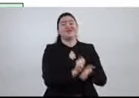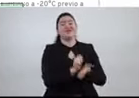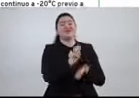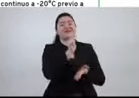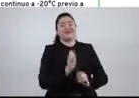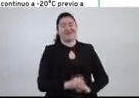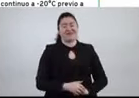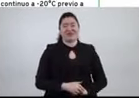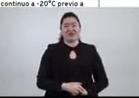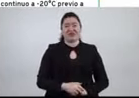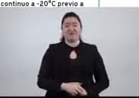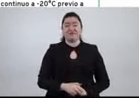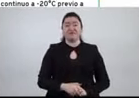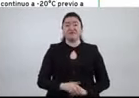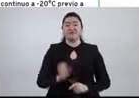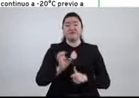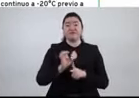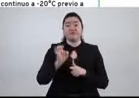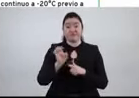Itláhuac. Entonces,